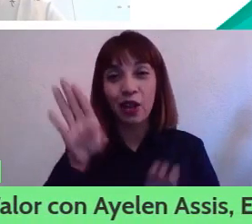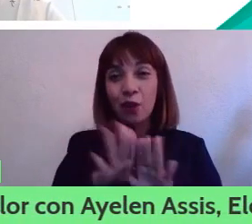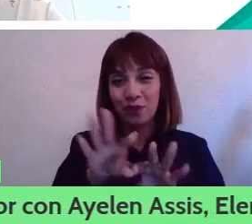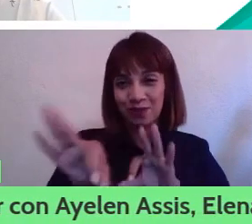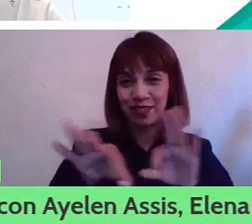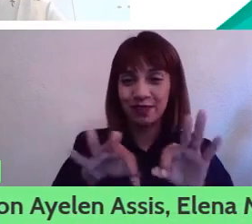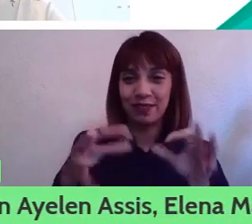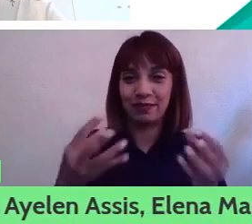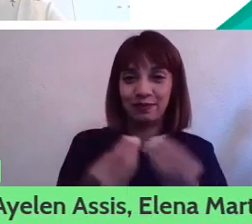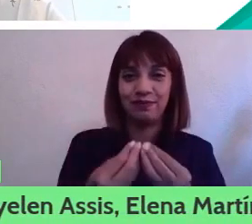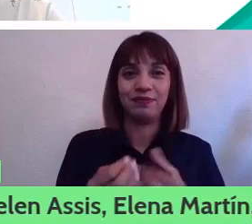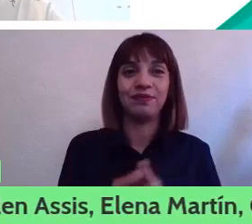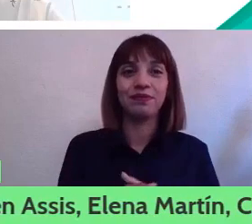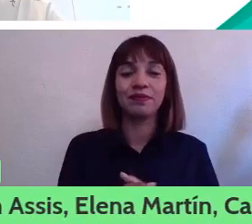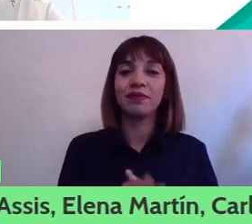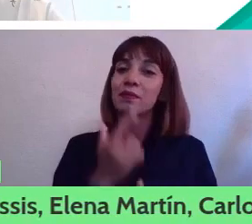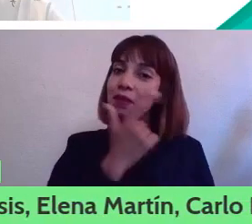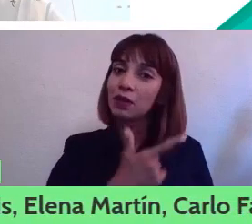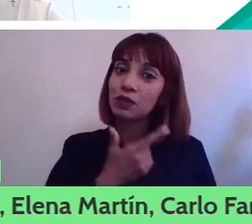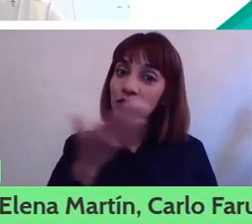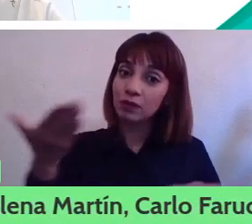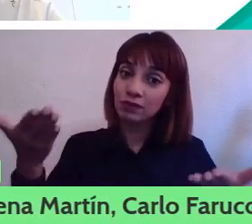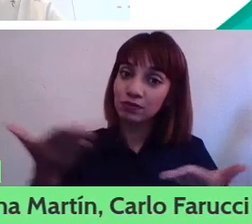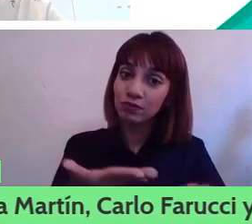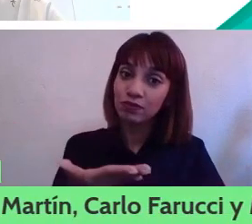gustaría ahora ir